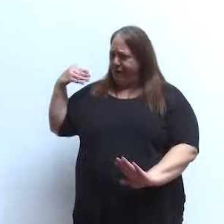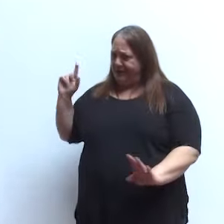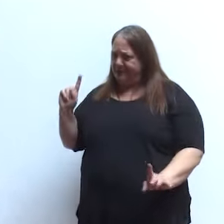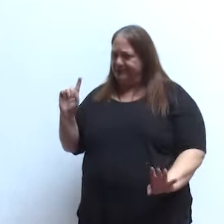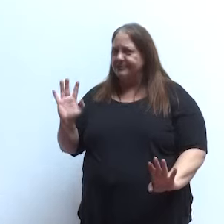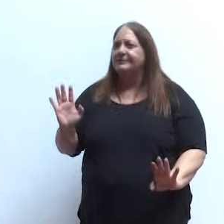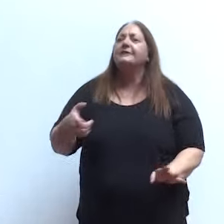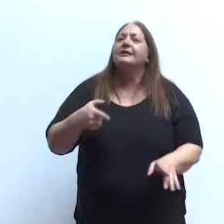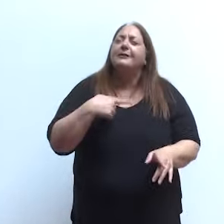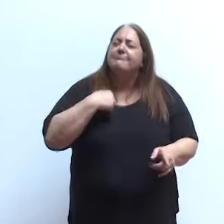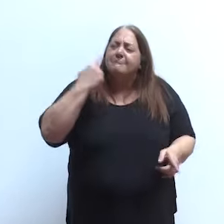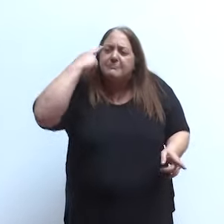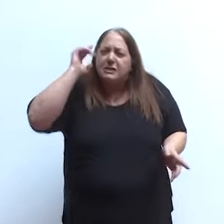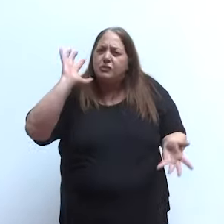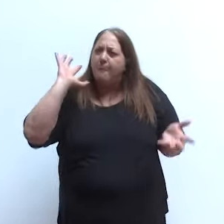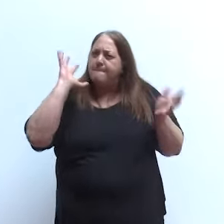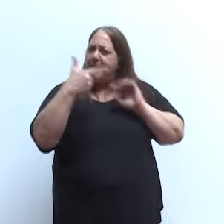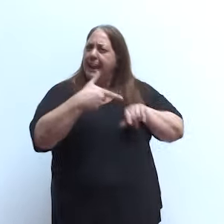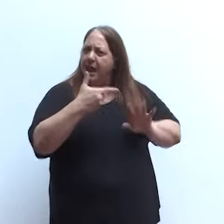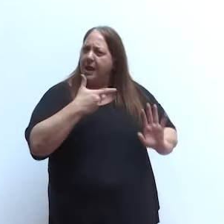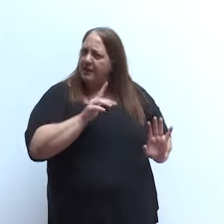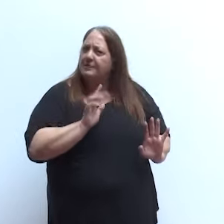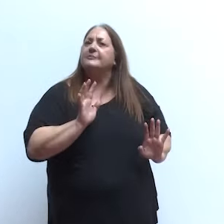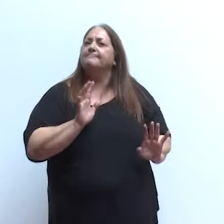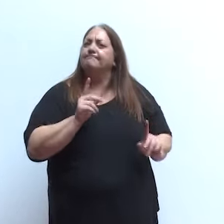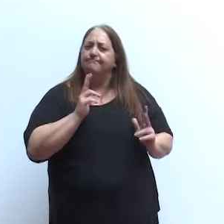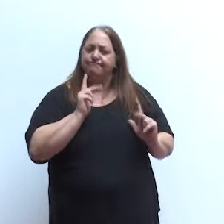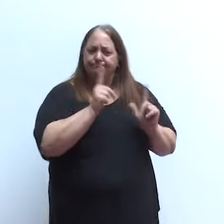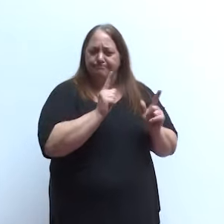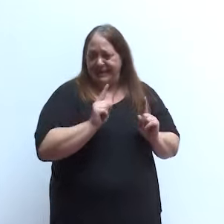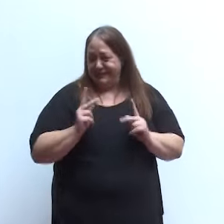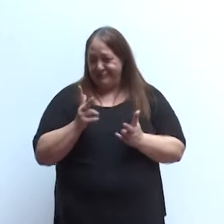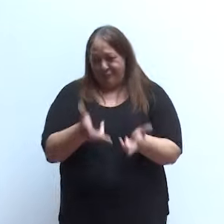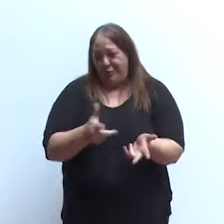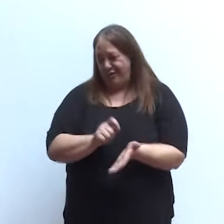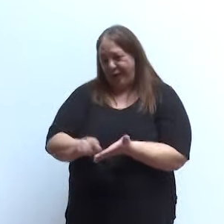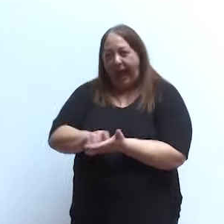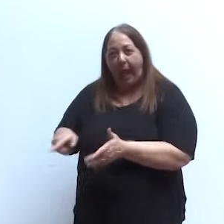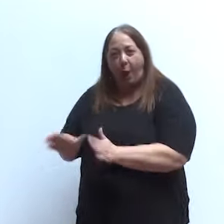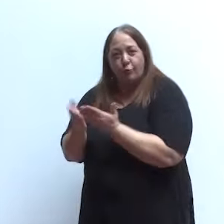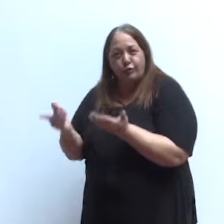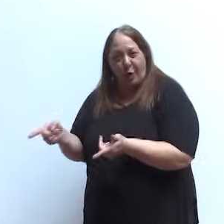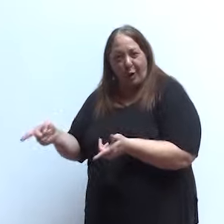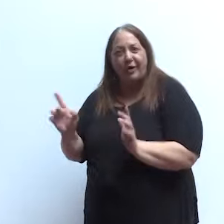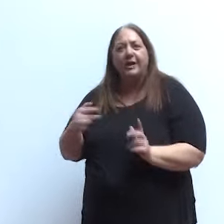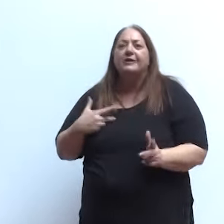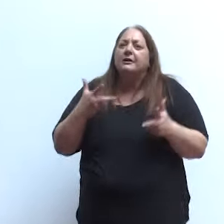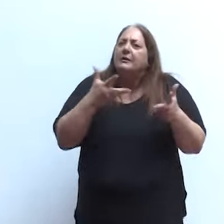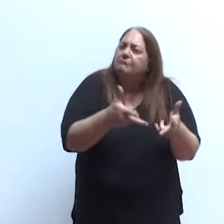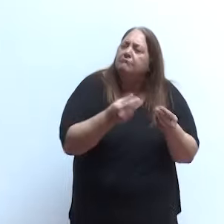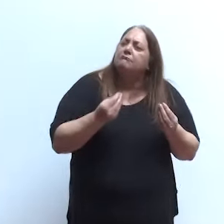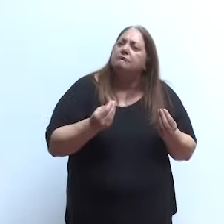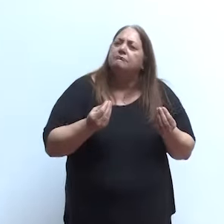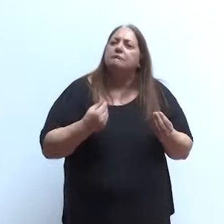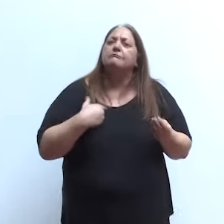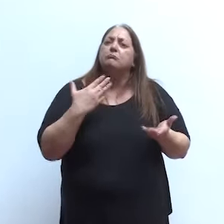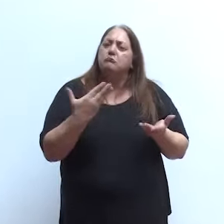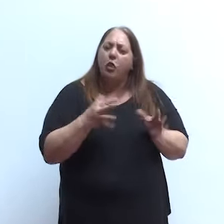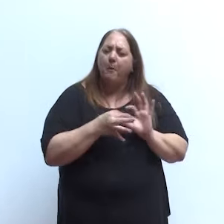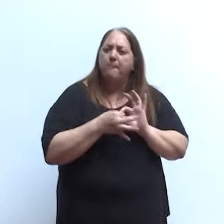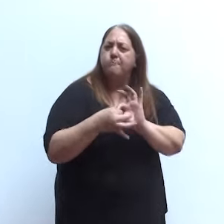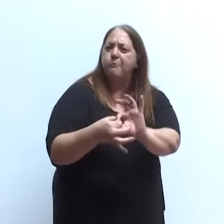fue un candidato que como dice Javier también supo sintonizar supo conectar y y y y y luego